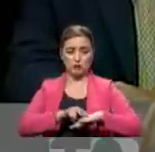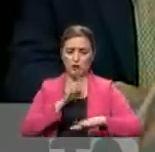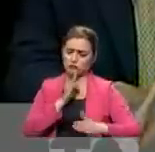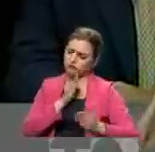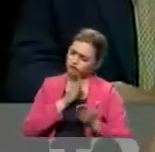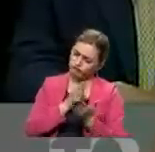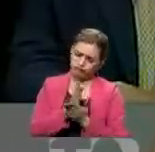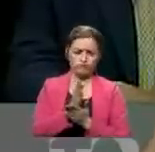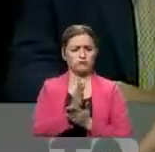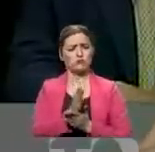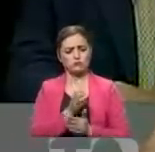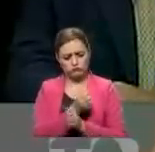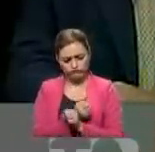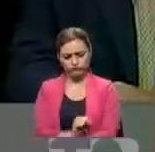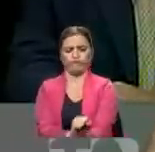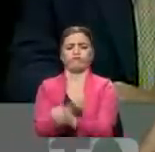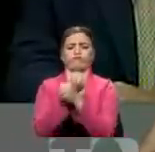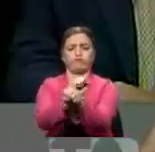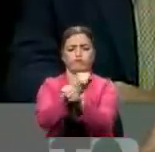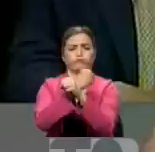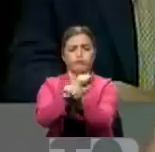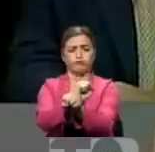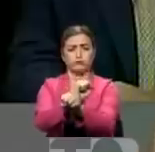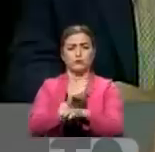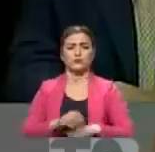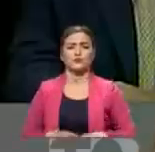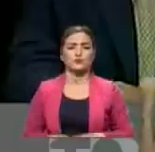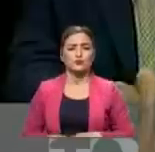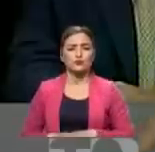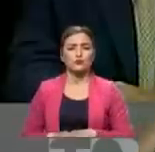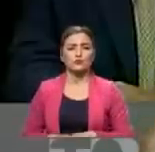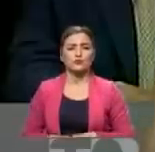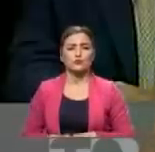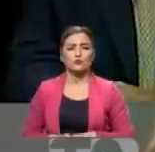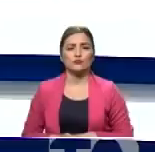lealtad han defendido en el marco del Estado de Derecho.